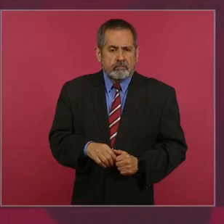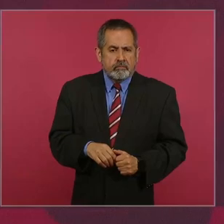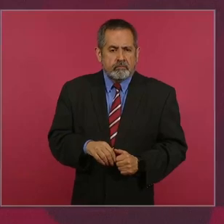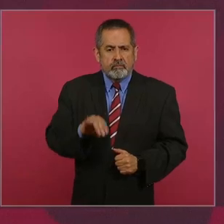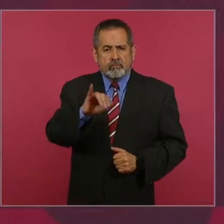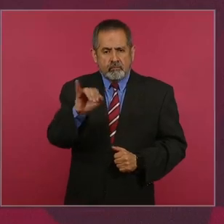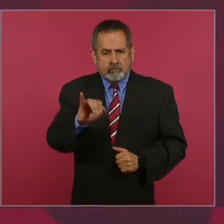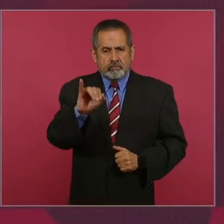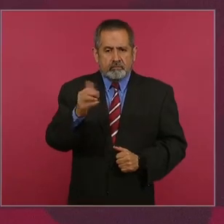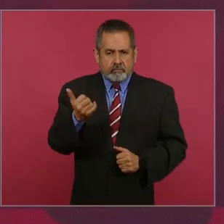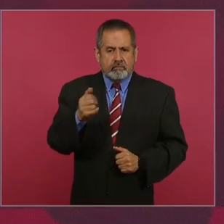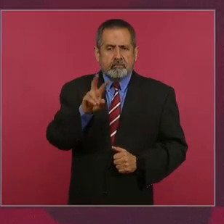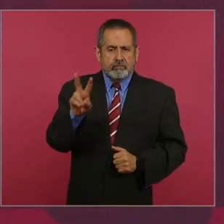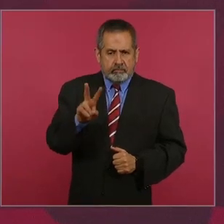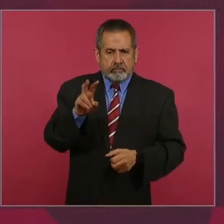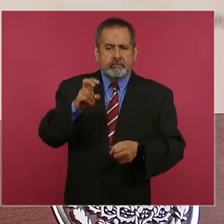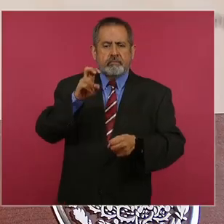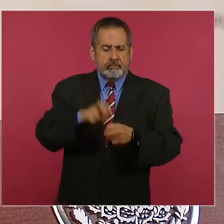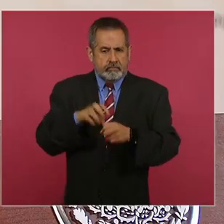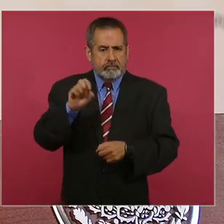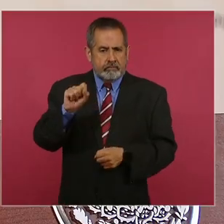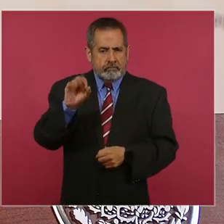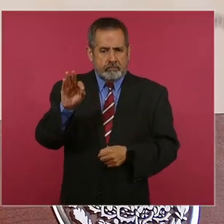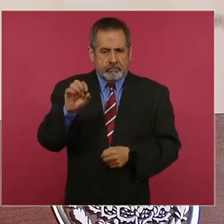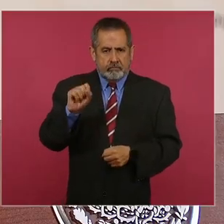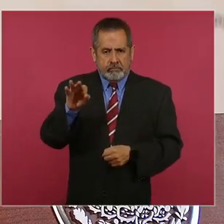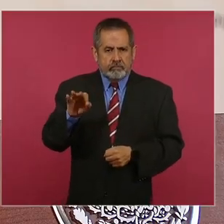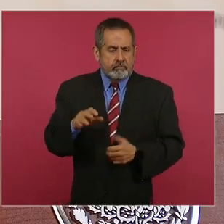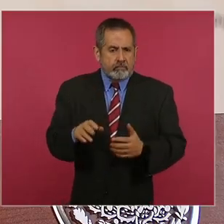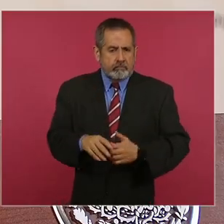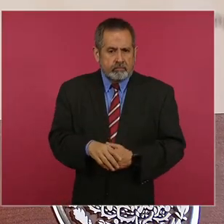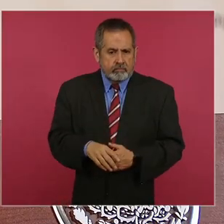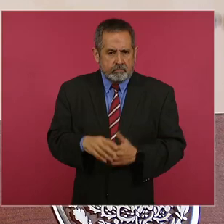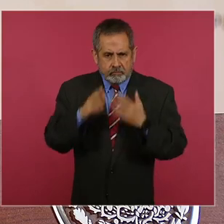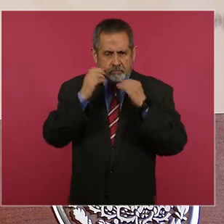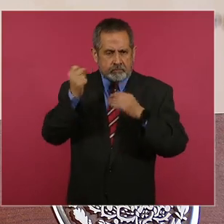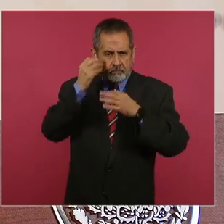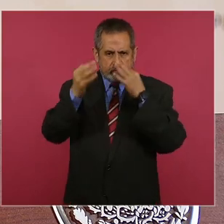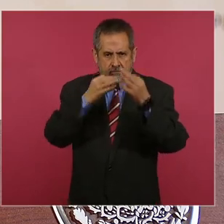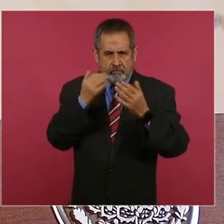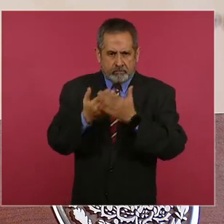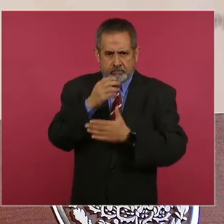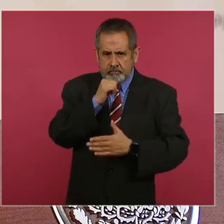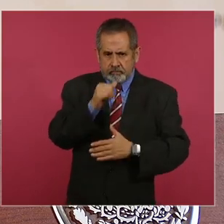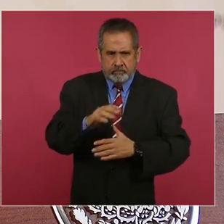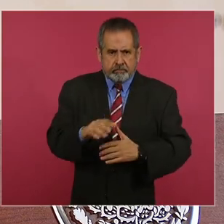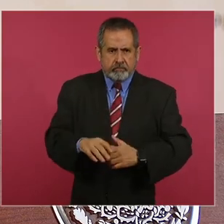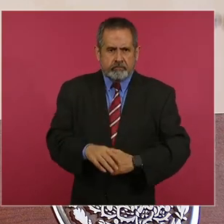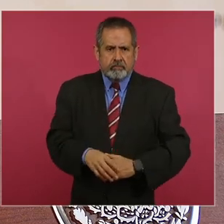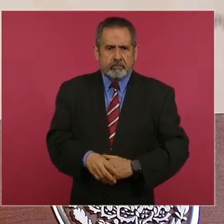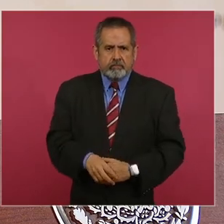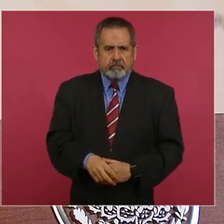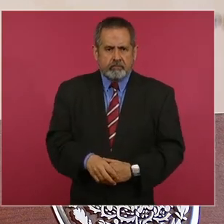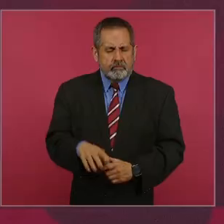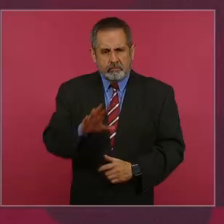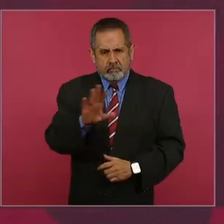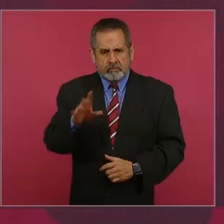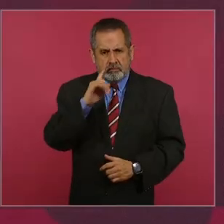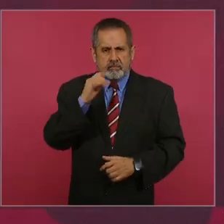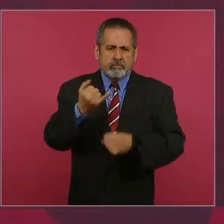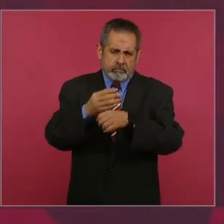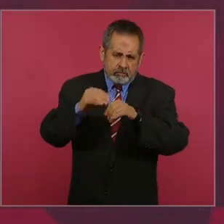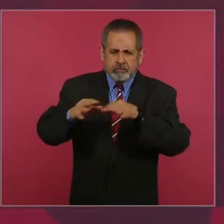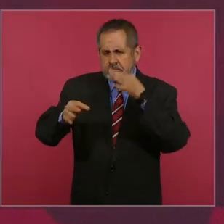jueves y viernes en San Francisco o sea no va haber mañanera no pero va a haber